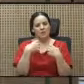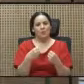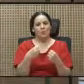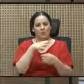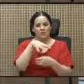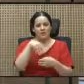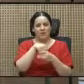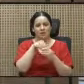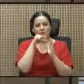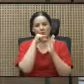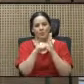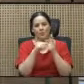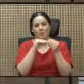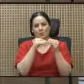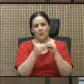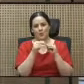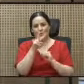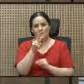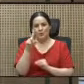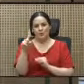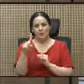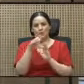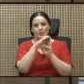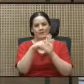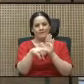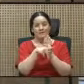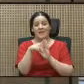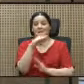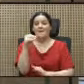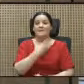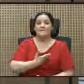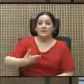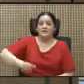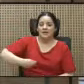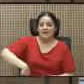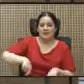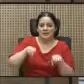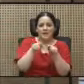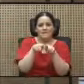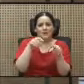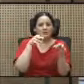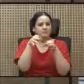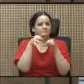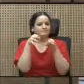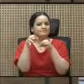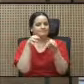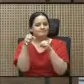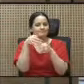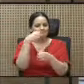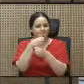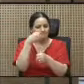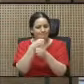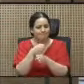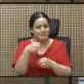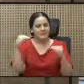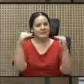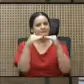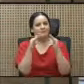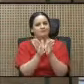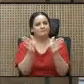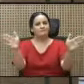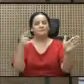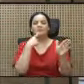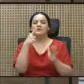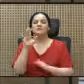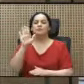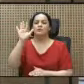Magna. El presidente Alvarado emitió un escueto informe de labores a nivel general, señalando que su administración